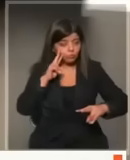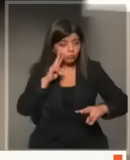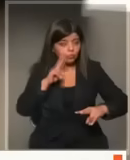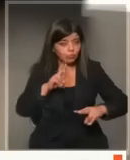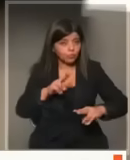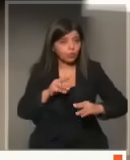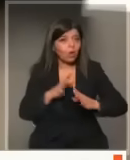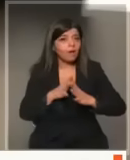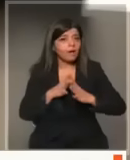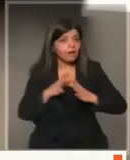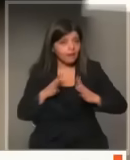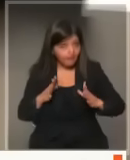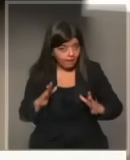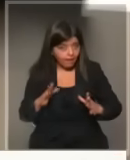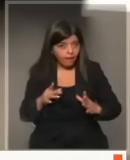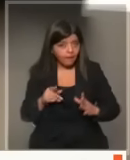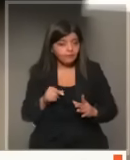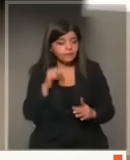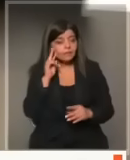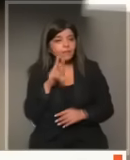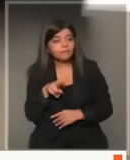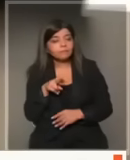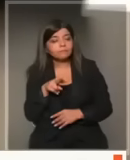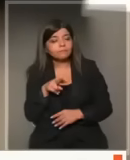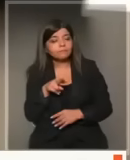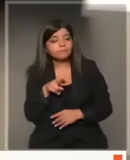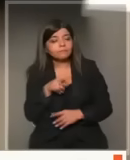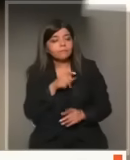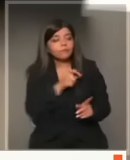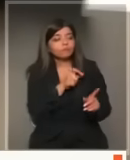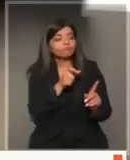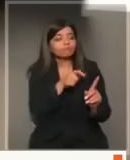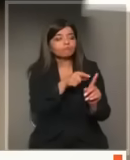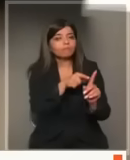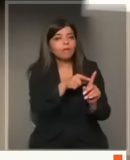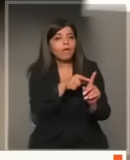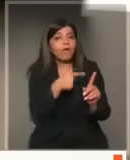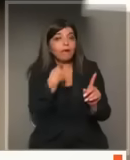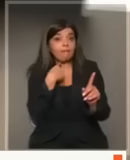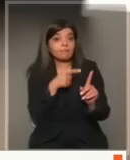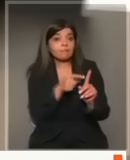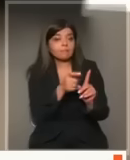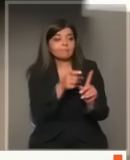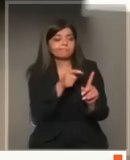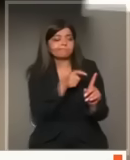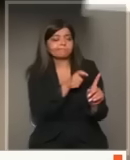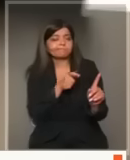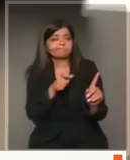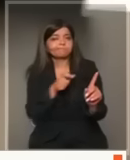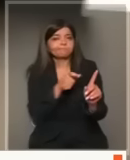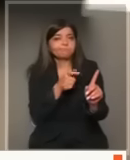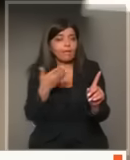muy grande, que hicieron de la víctima y su familia. Sabían su domicilio,